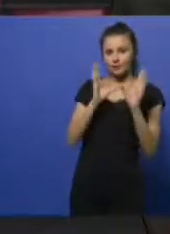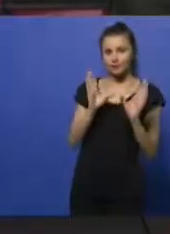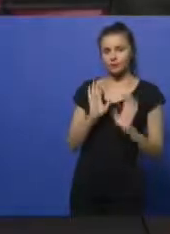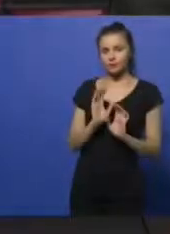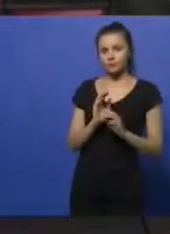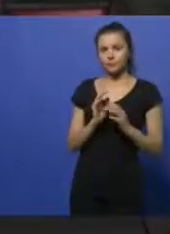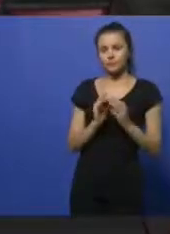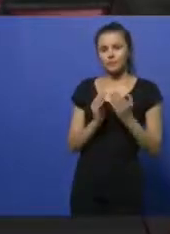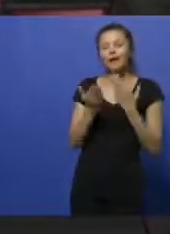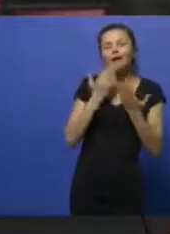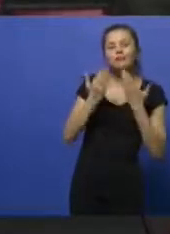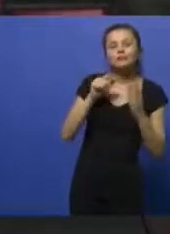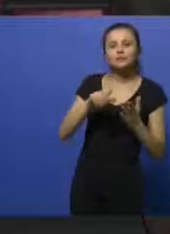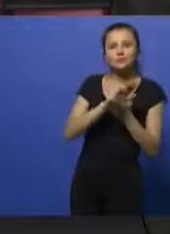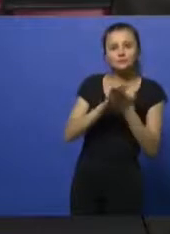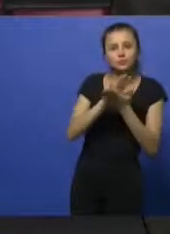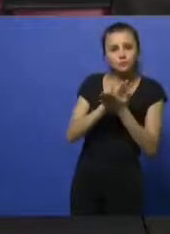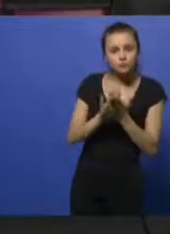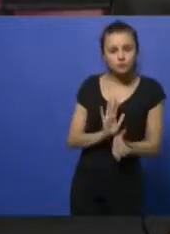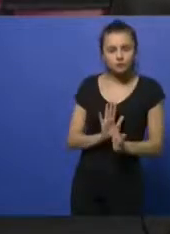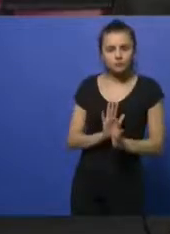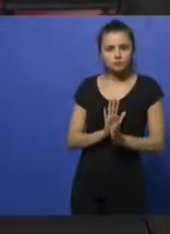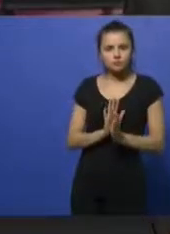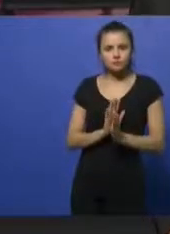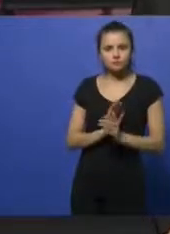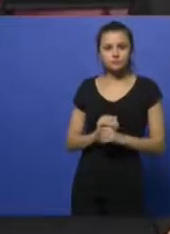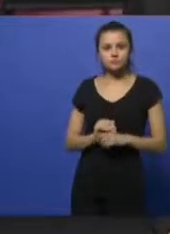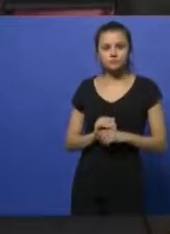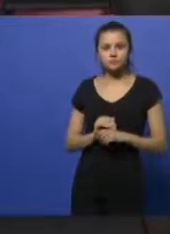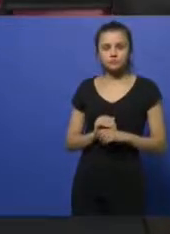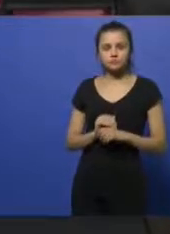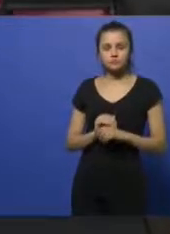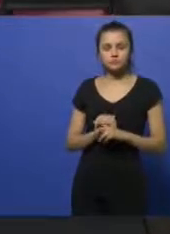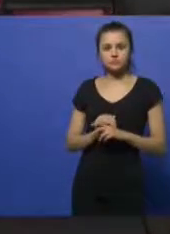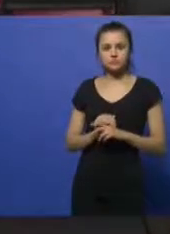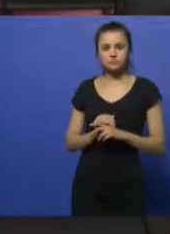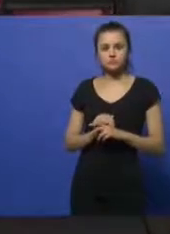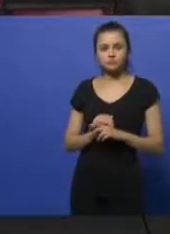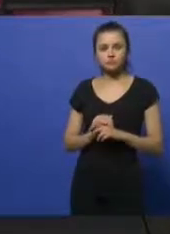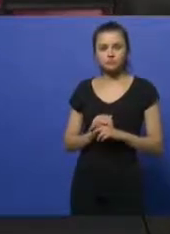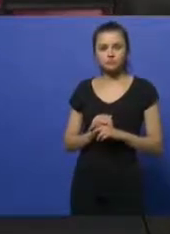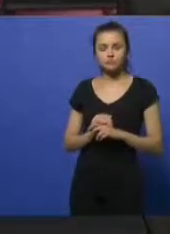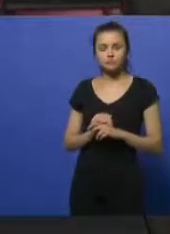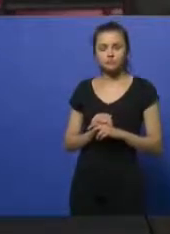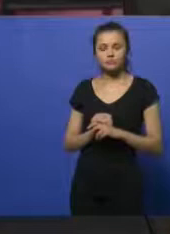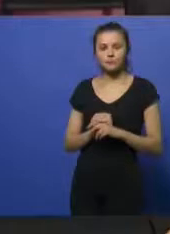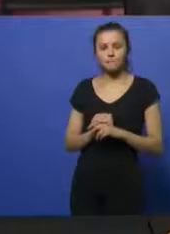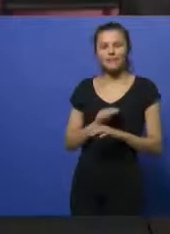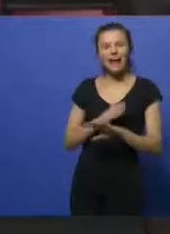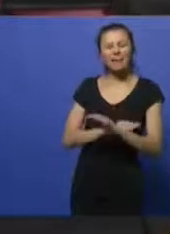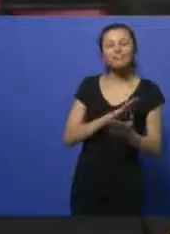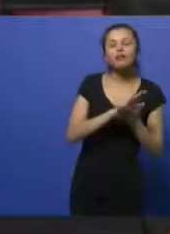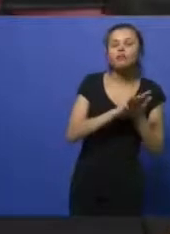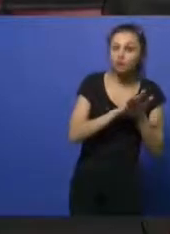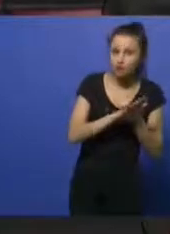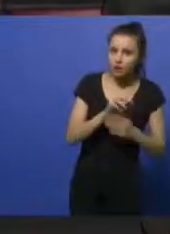con la realidad. Yo creo que no lo han hecho tampoco. Me parece que ese día se dieron un par de acontecimientos. Ajá. Se dio